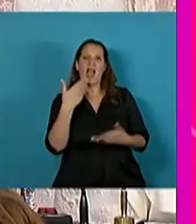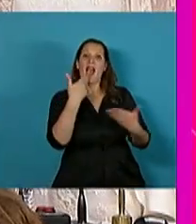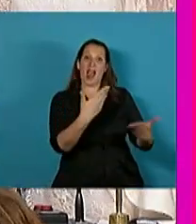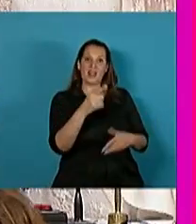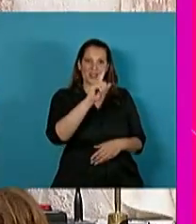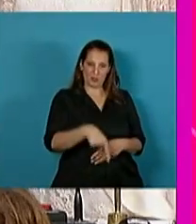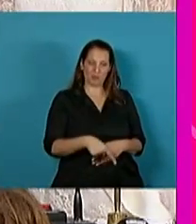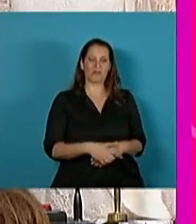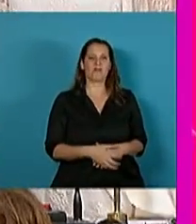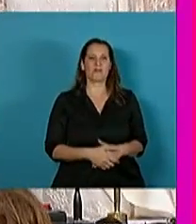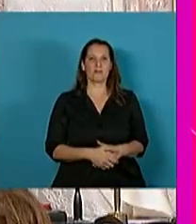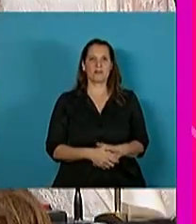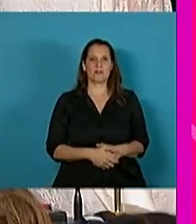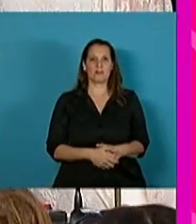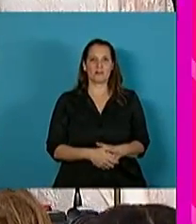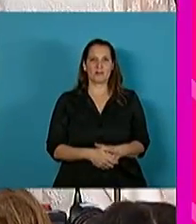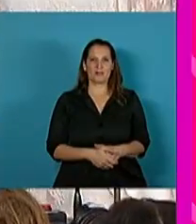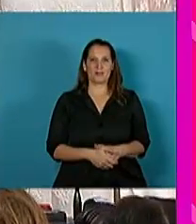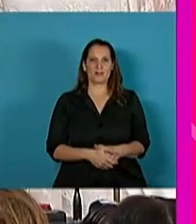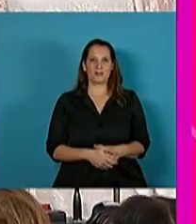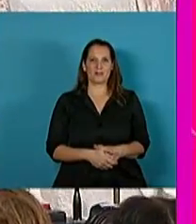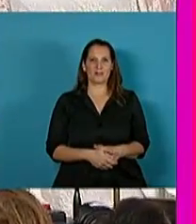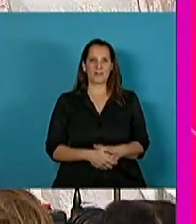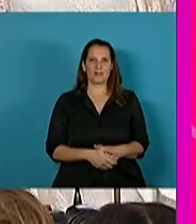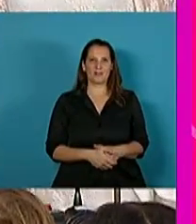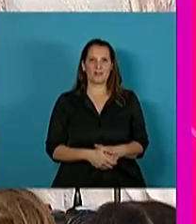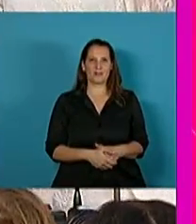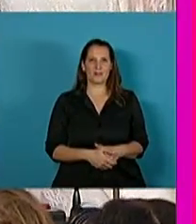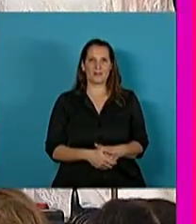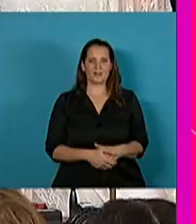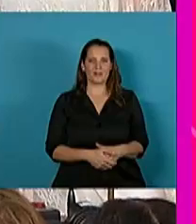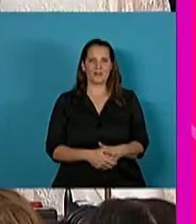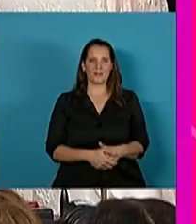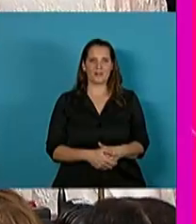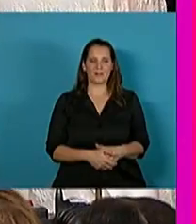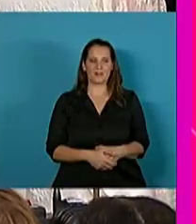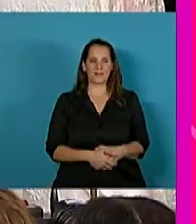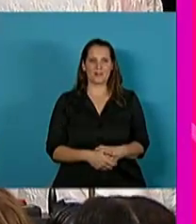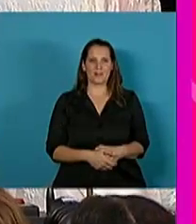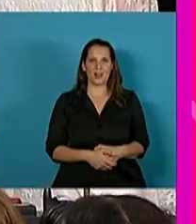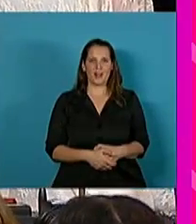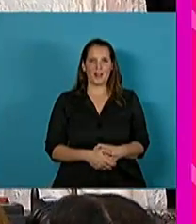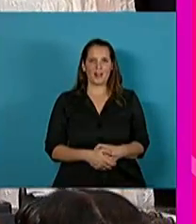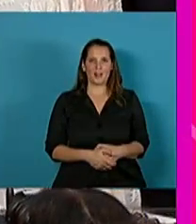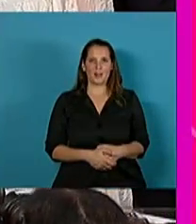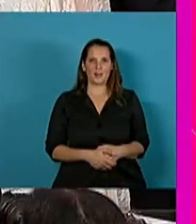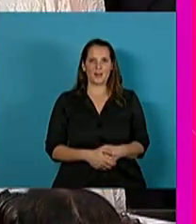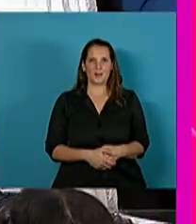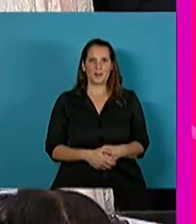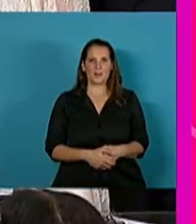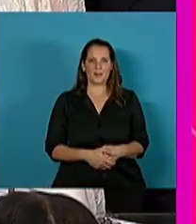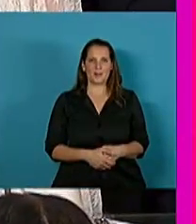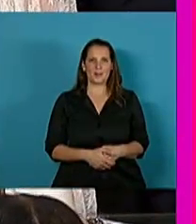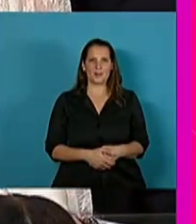Dios y de la conciencia. ¿Quién lo dice? Mi mamá, yo me gusta. La intimidad, ay, lo tomo. La intimidad es de Dios y de la conciencia. Para siempre, acordate.